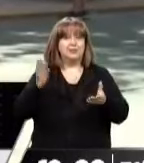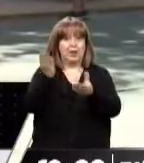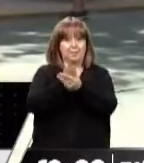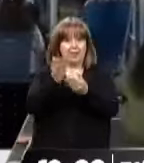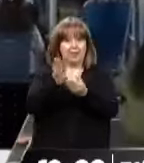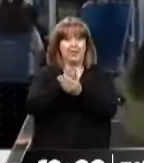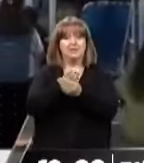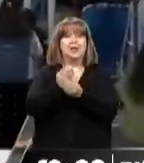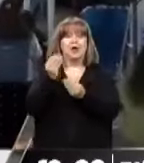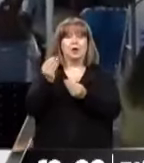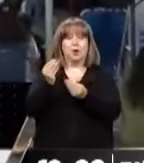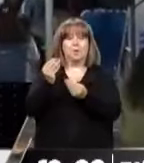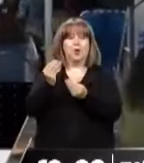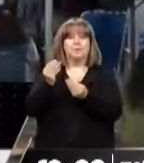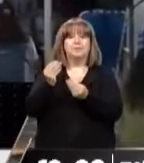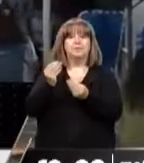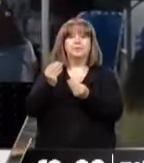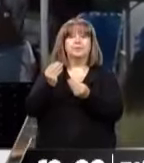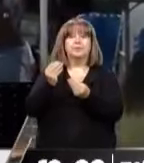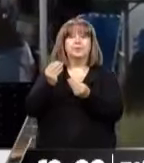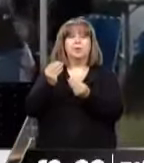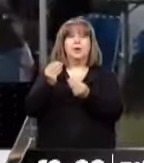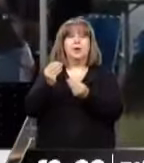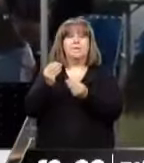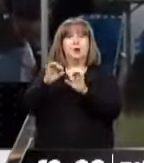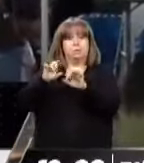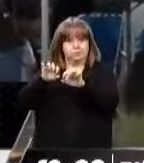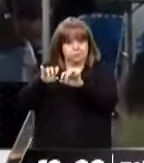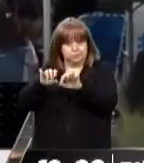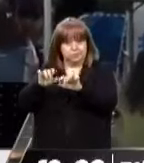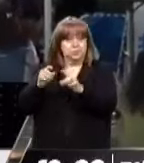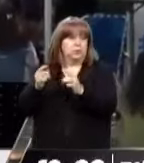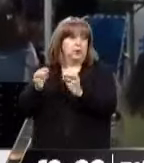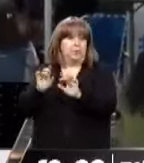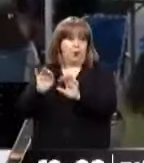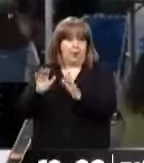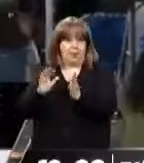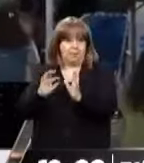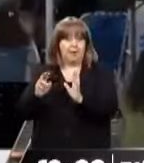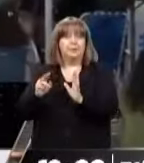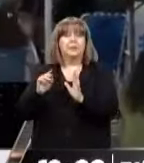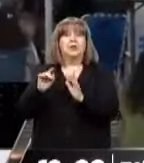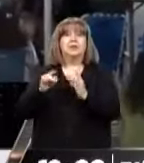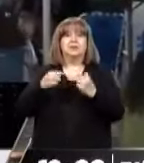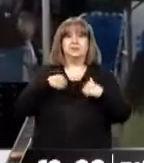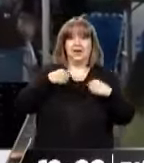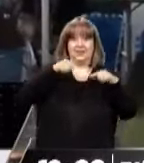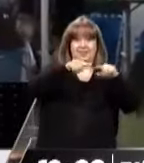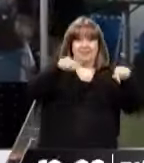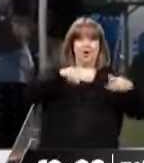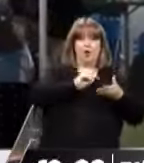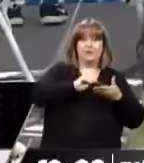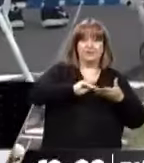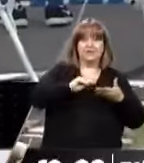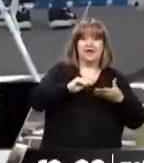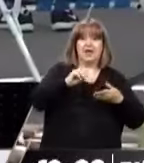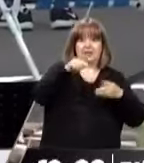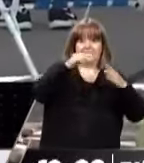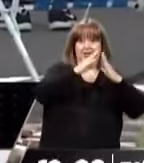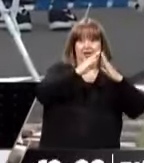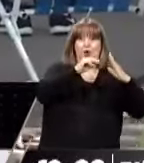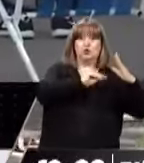expediente por la vía por un por vía telemática también entonces desde el consulado se va a